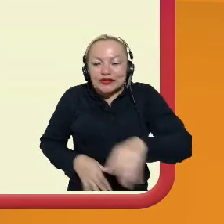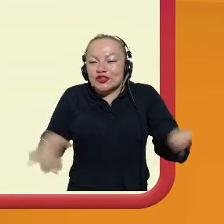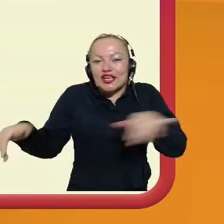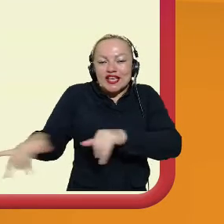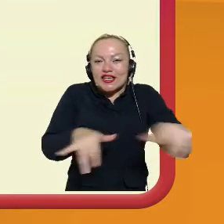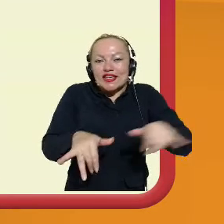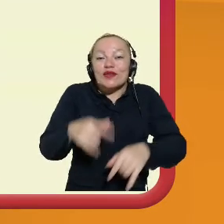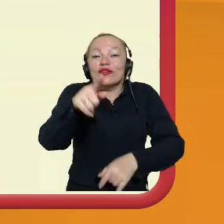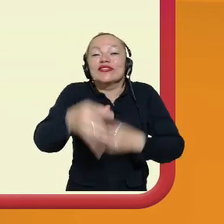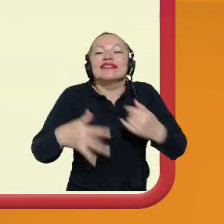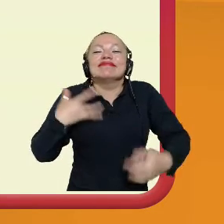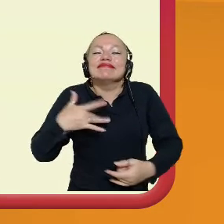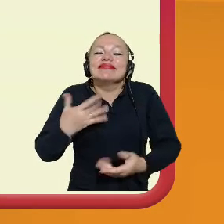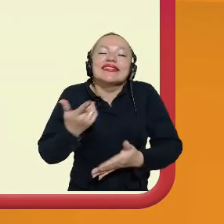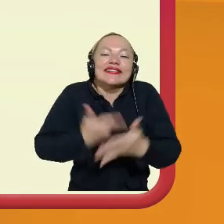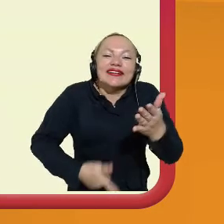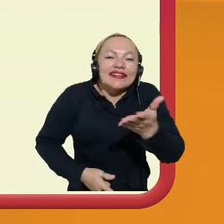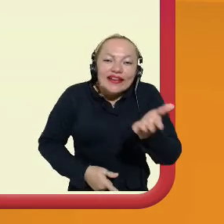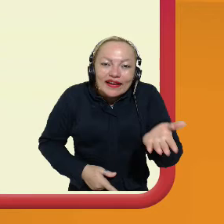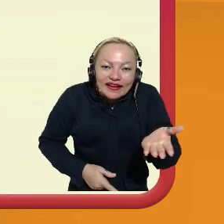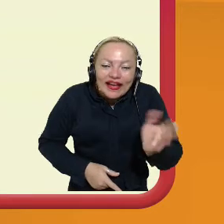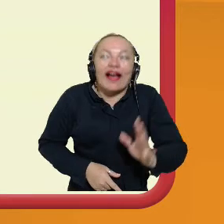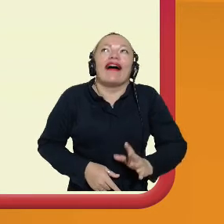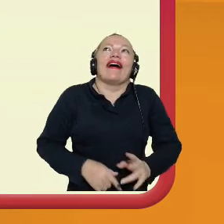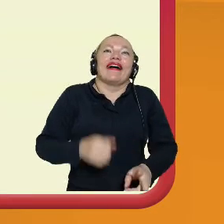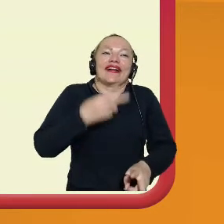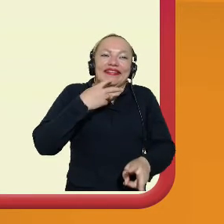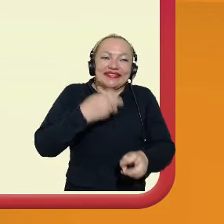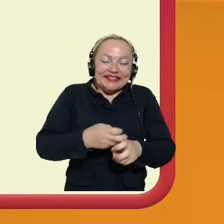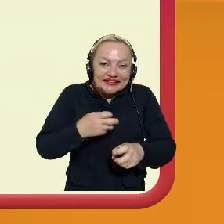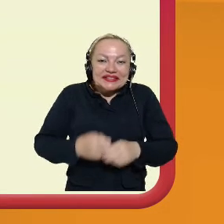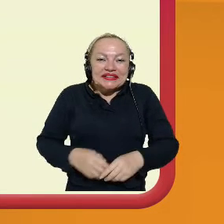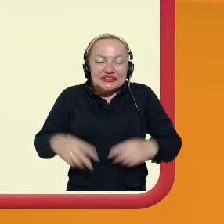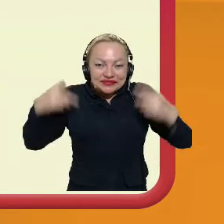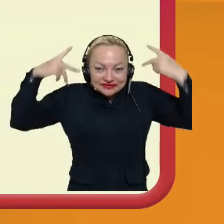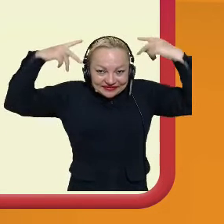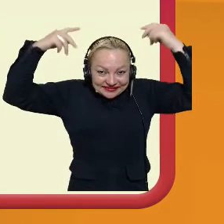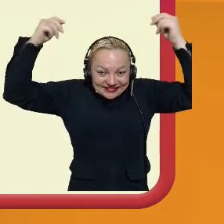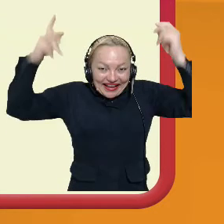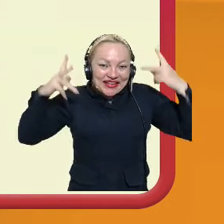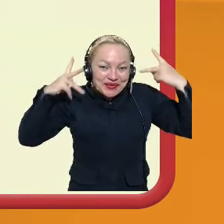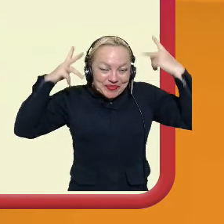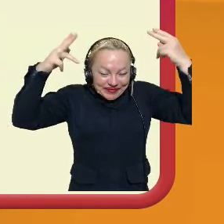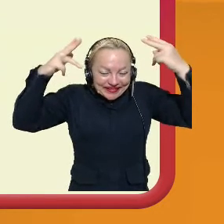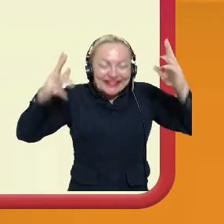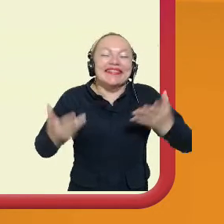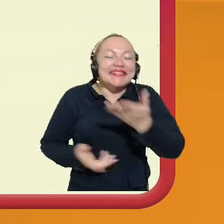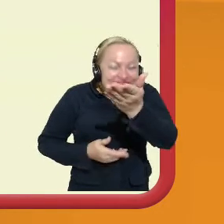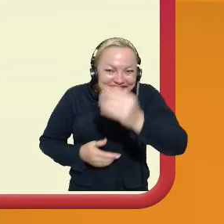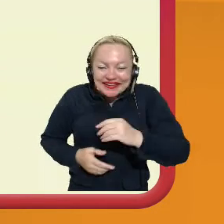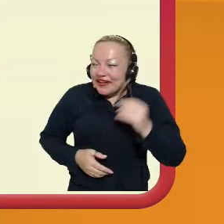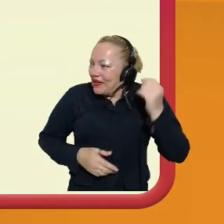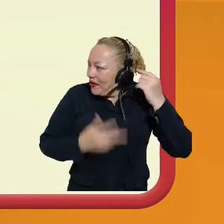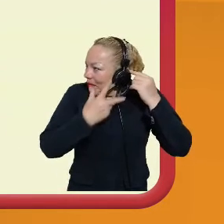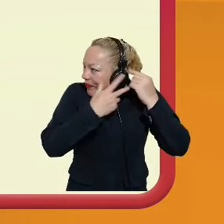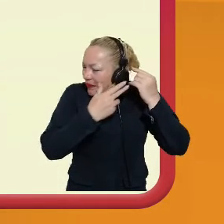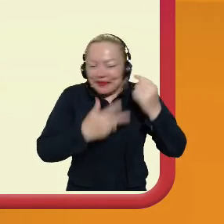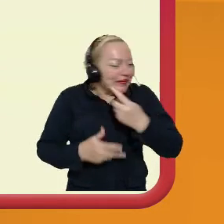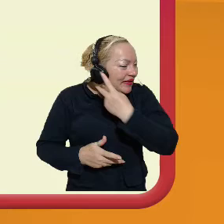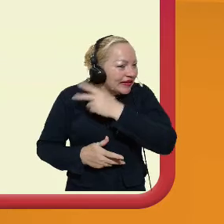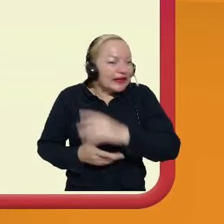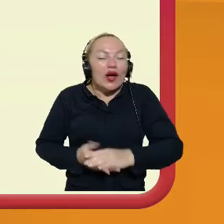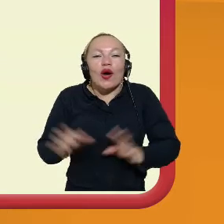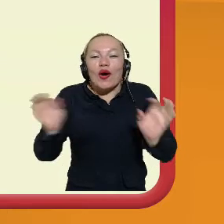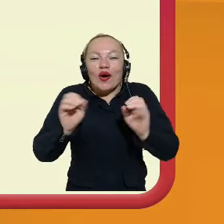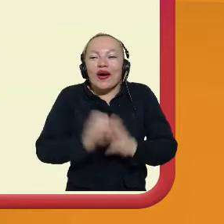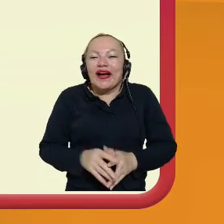mismo. Oh, difícil. O sea, las orejas, porque la cola... Sí. ¿Cómo se vería si el perro llevara a su